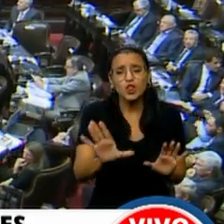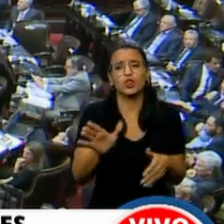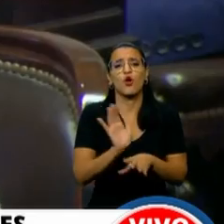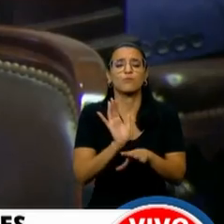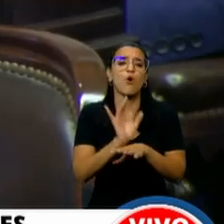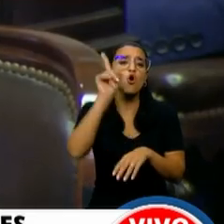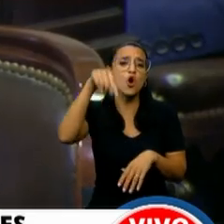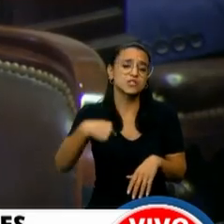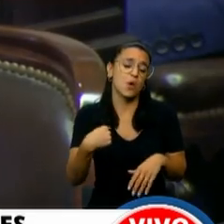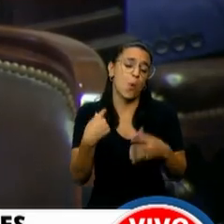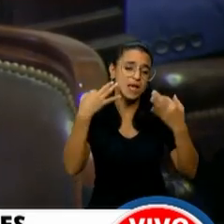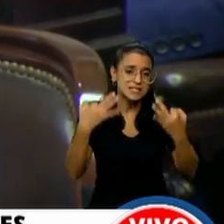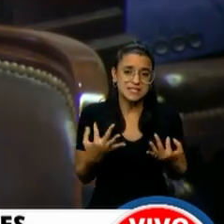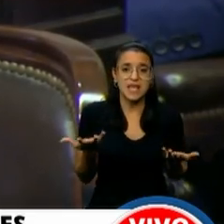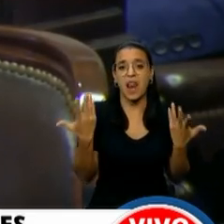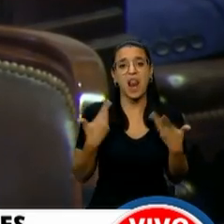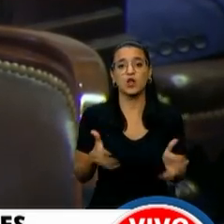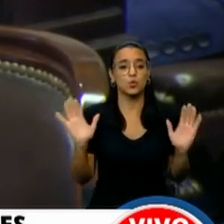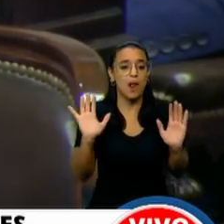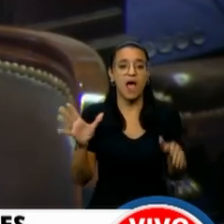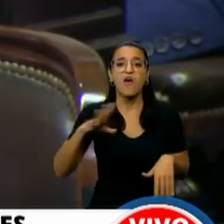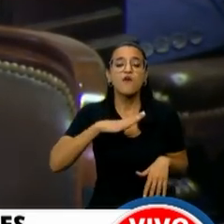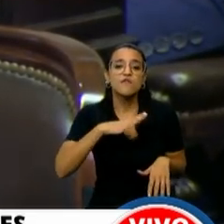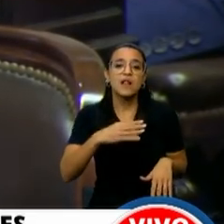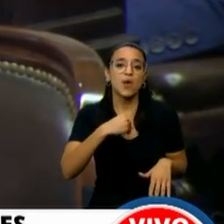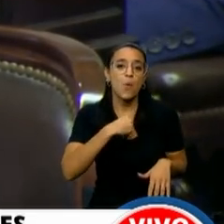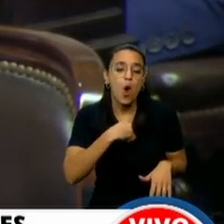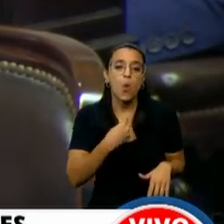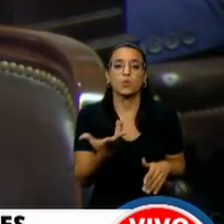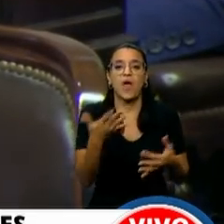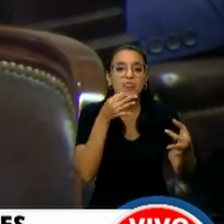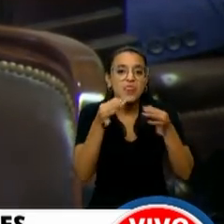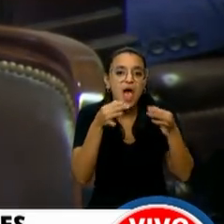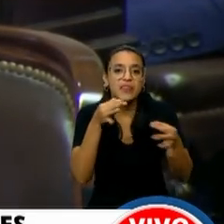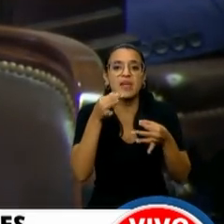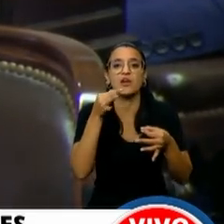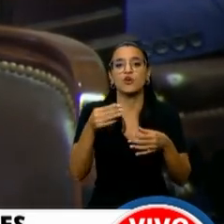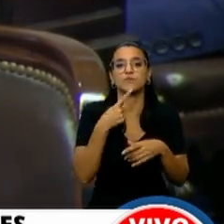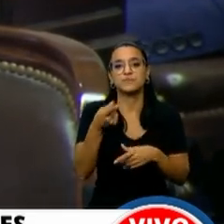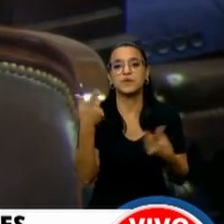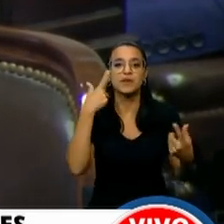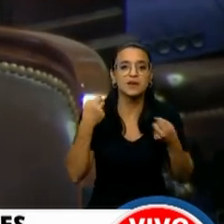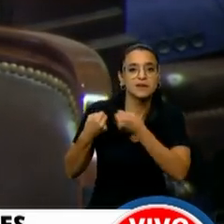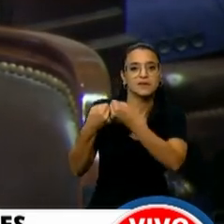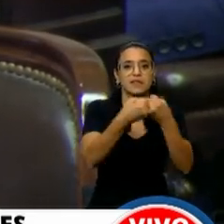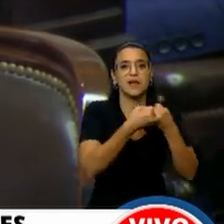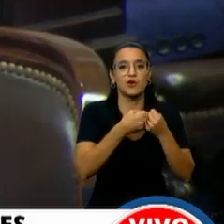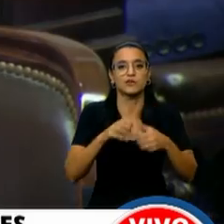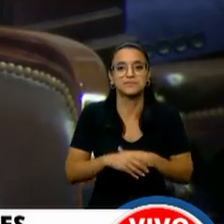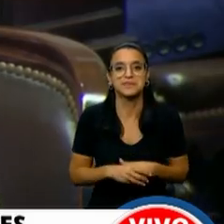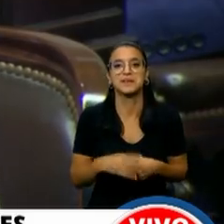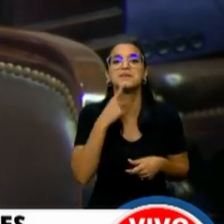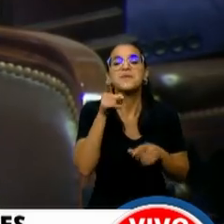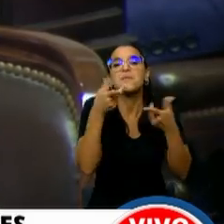la consecuencia lógica y natural de la falta de voluntad de diálogo y de construcción de consensos que no van a poder ocultar